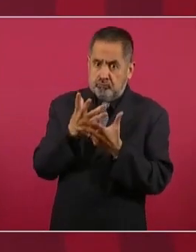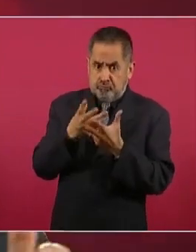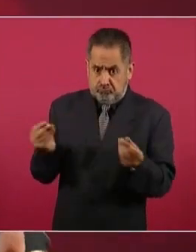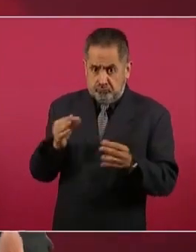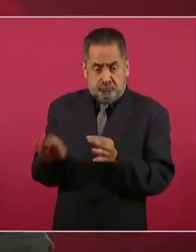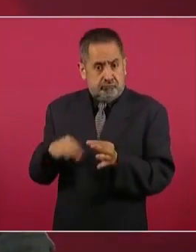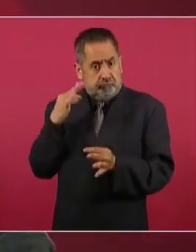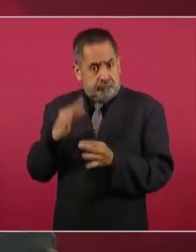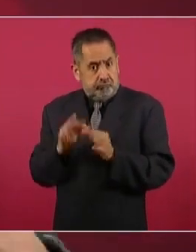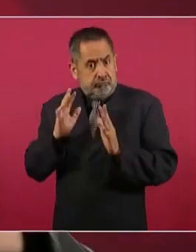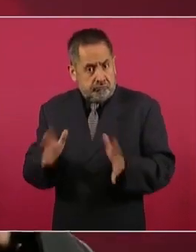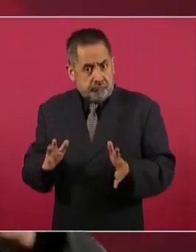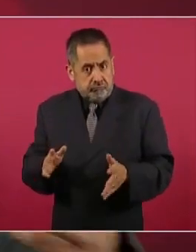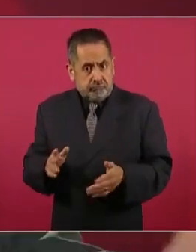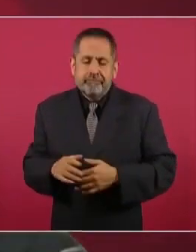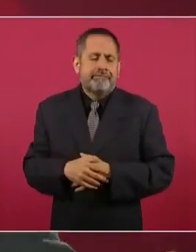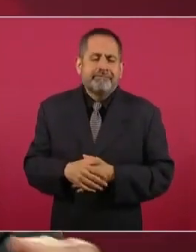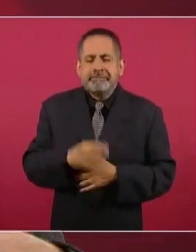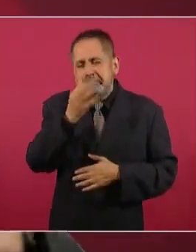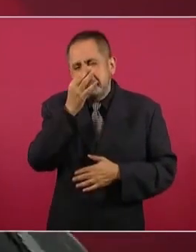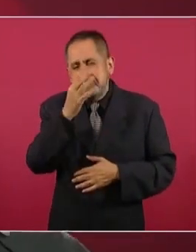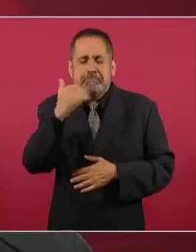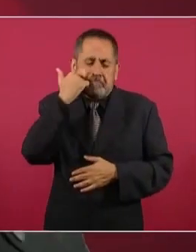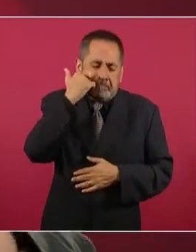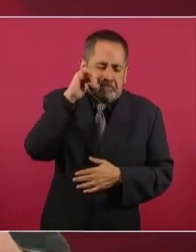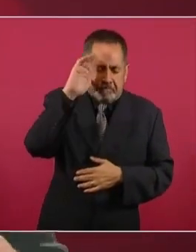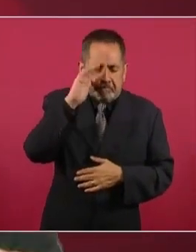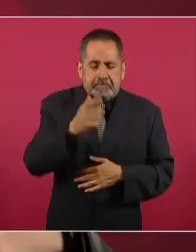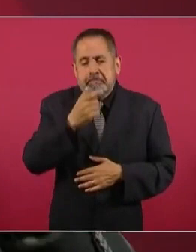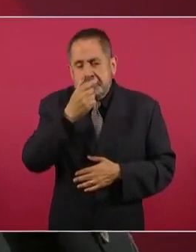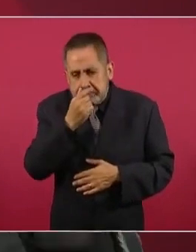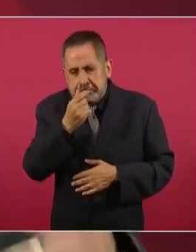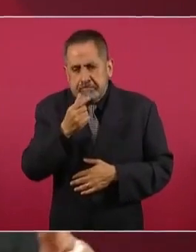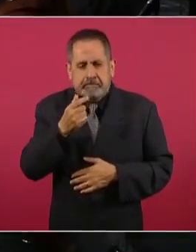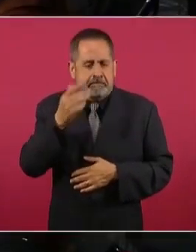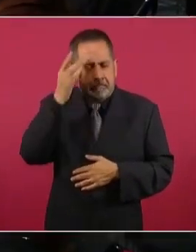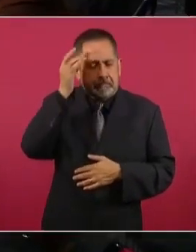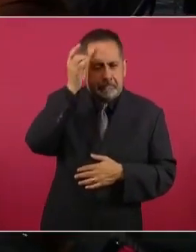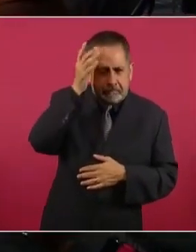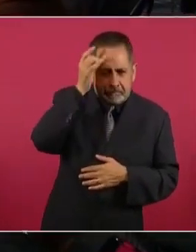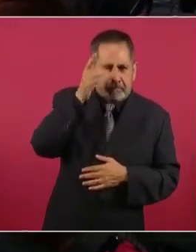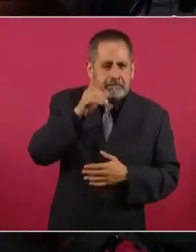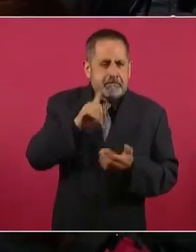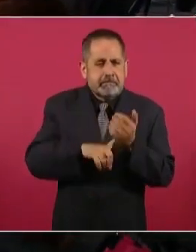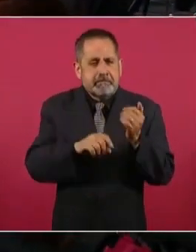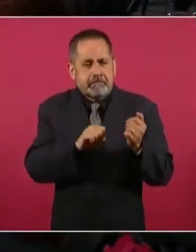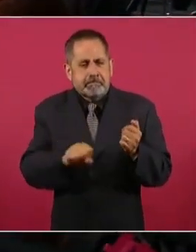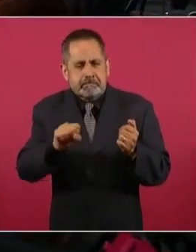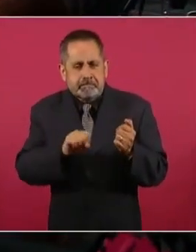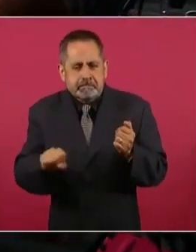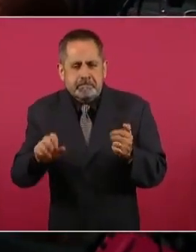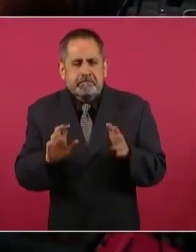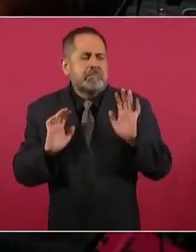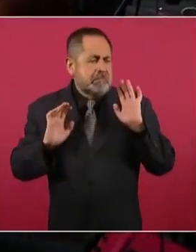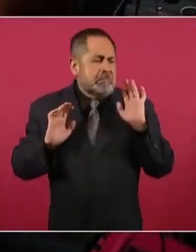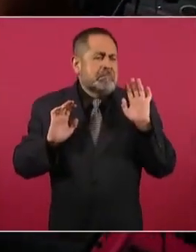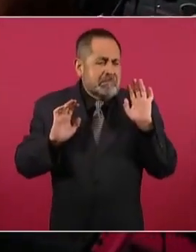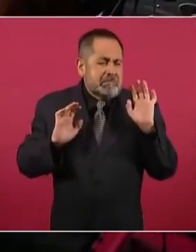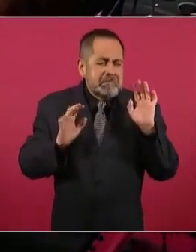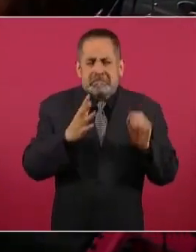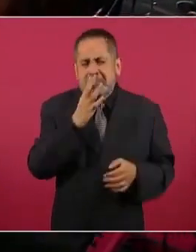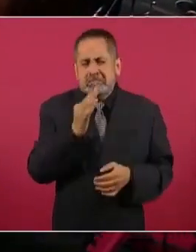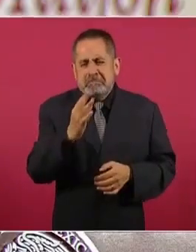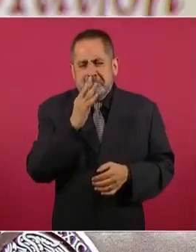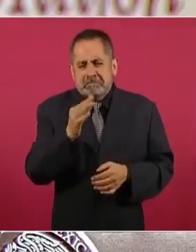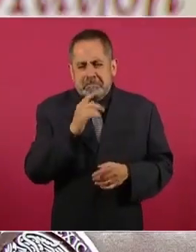de mayor importancia. Quizá resuelven una pequeña gripe, un dolor de cabeza, una diarrea, un problema de salud muy